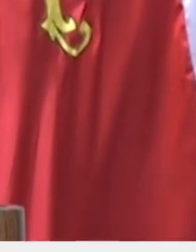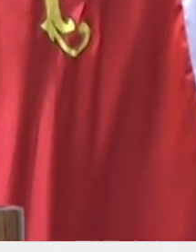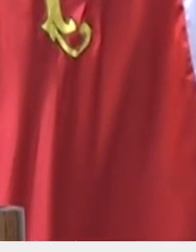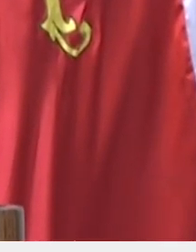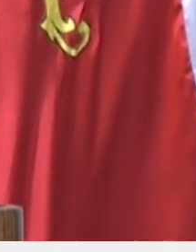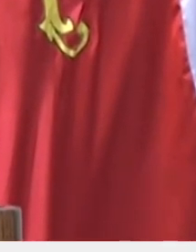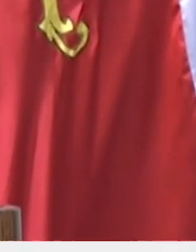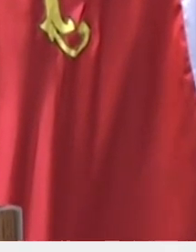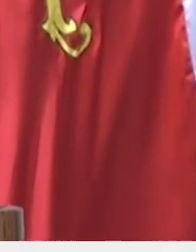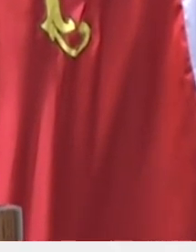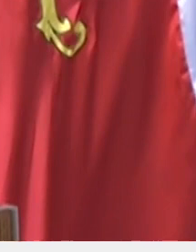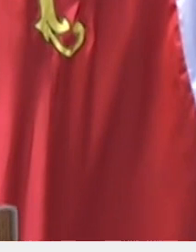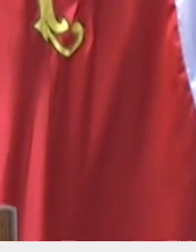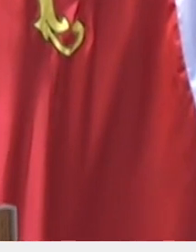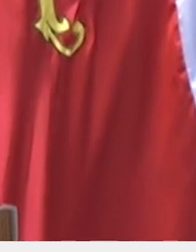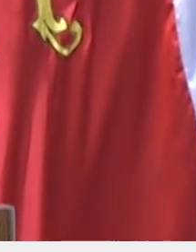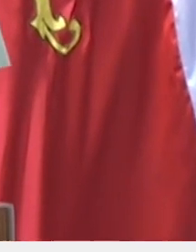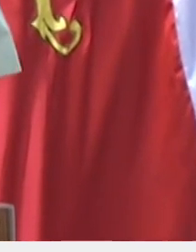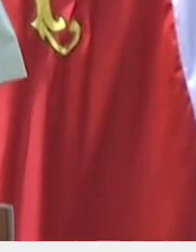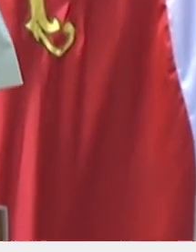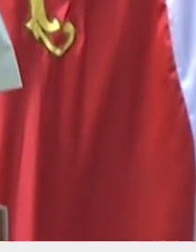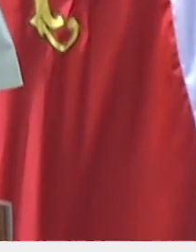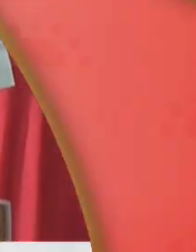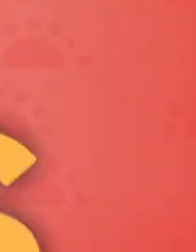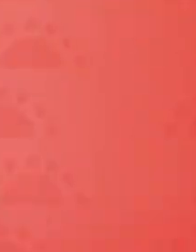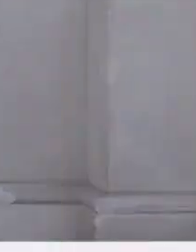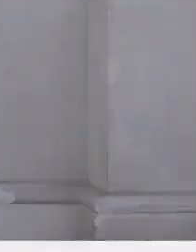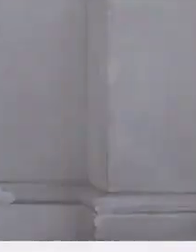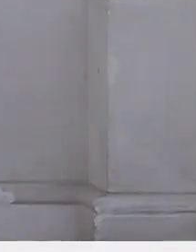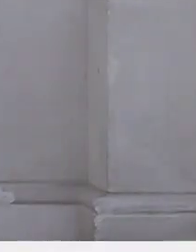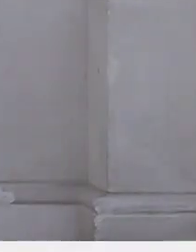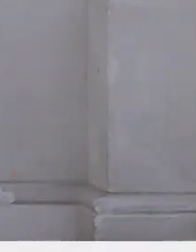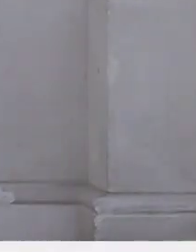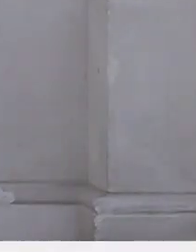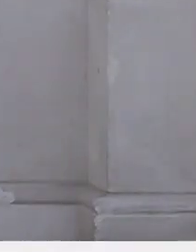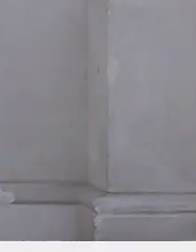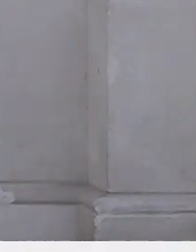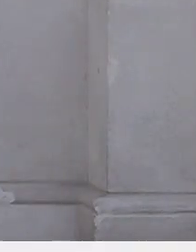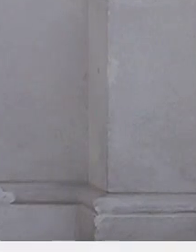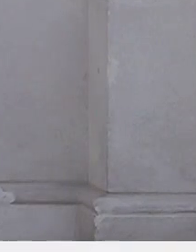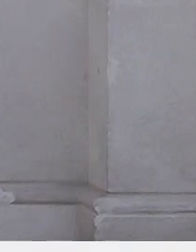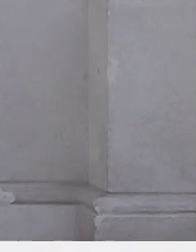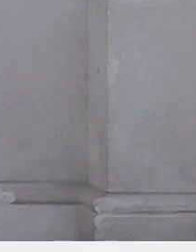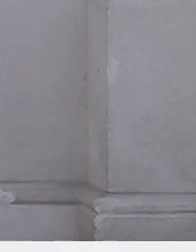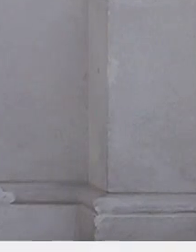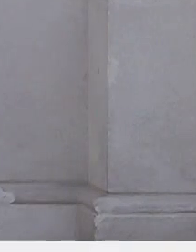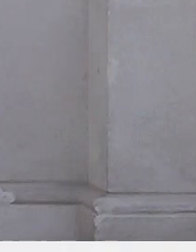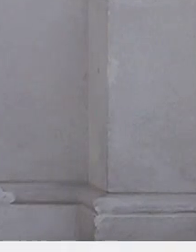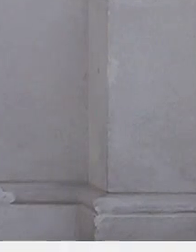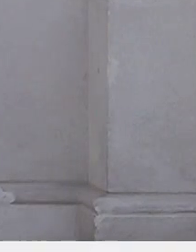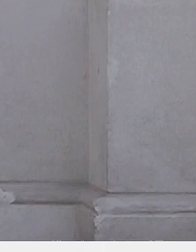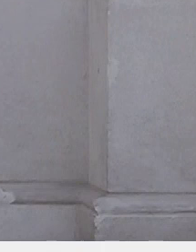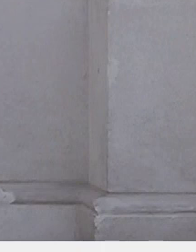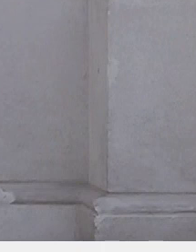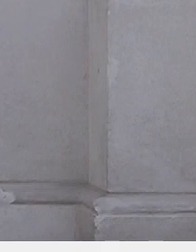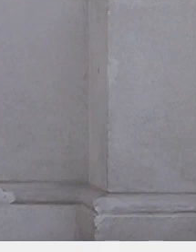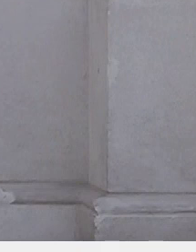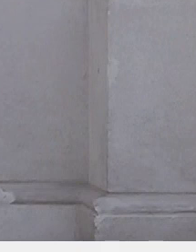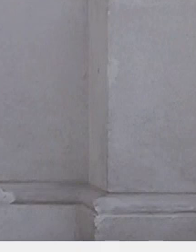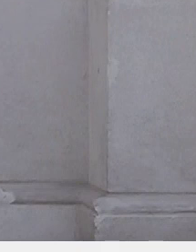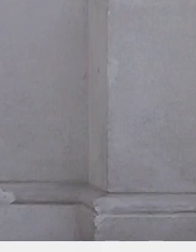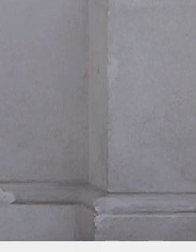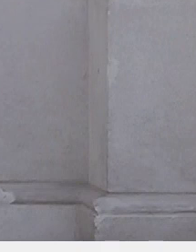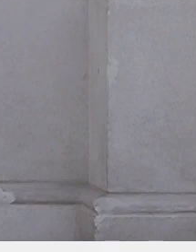la familia de nuestra mártir, la sargento Rita Olivares. Les voy a hablar como hijo de un carabinero,